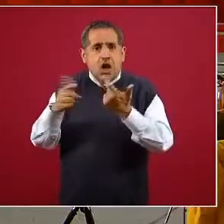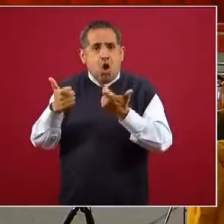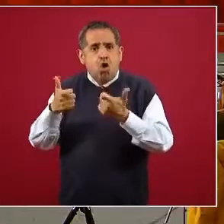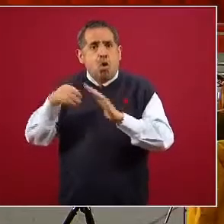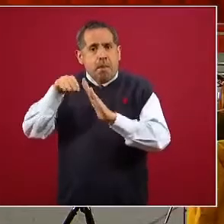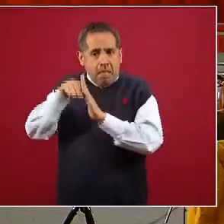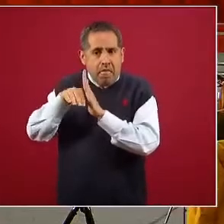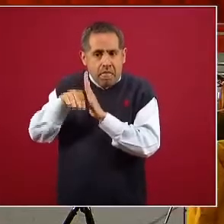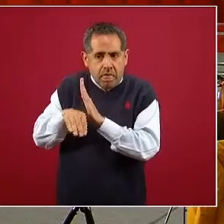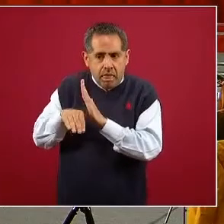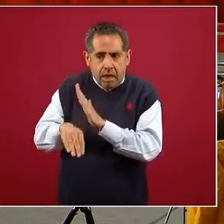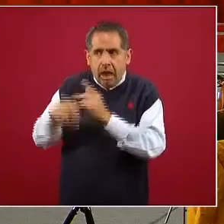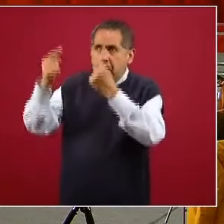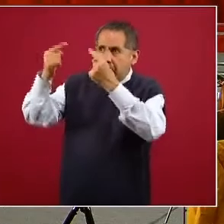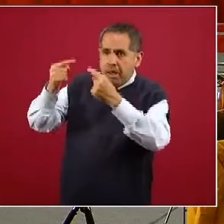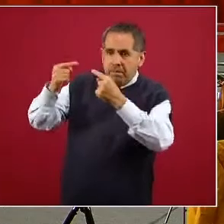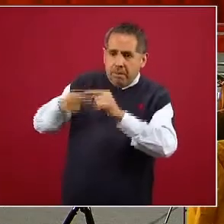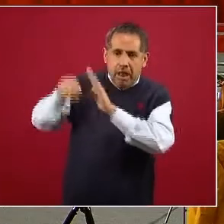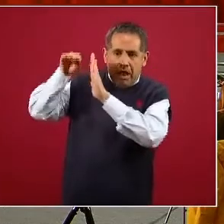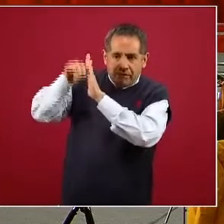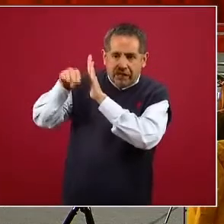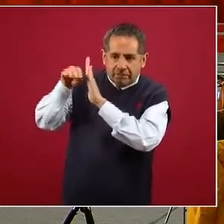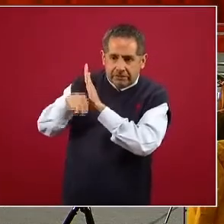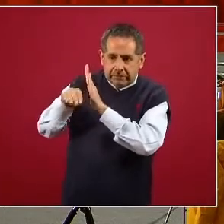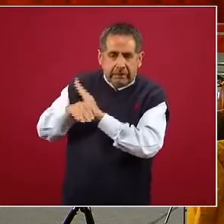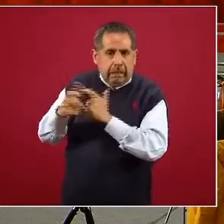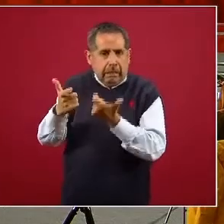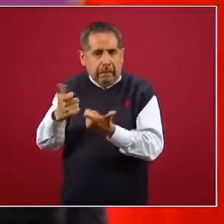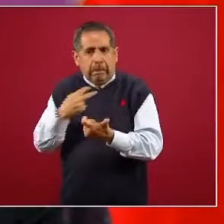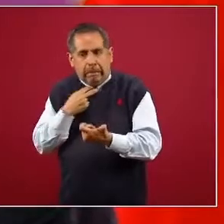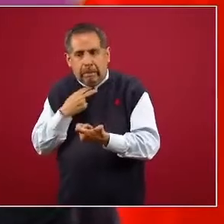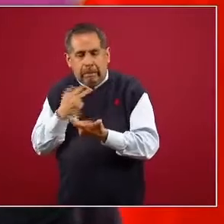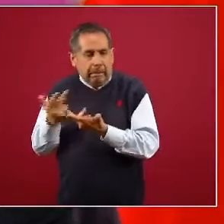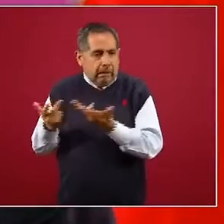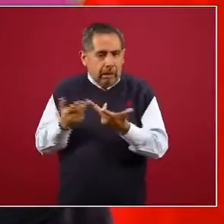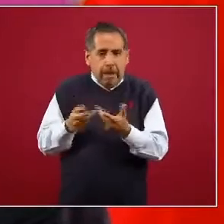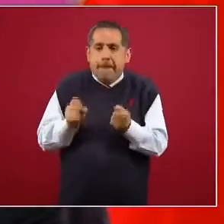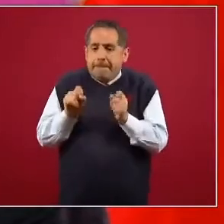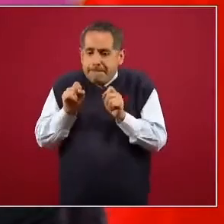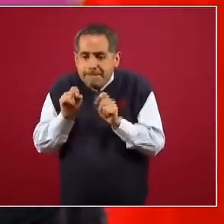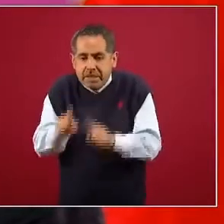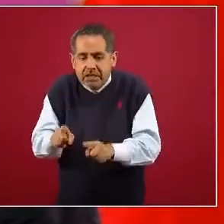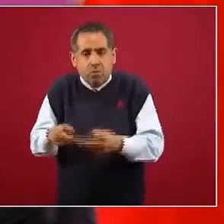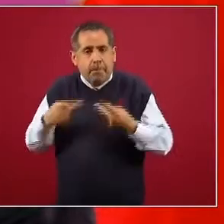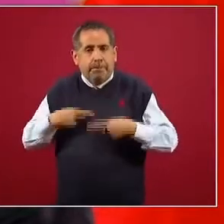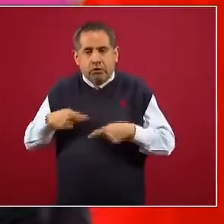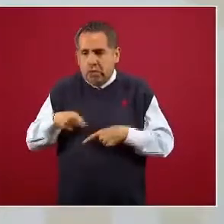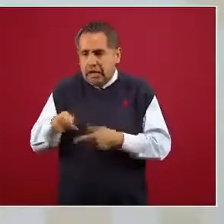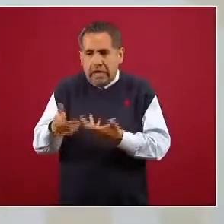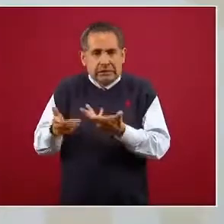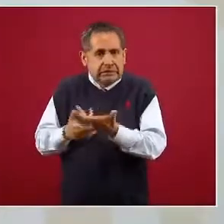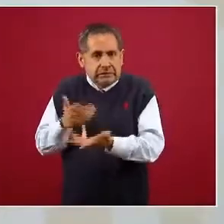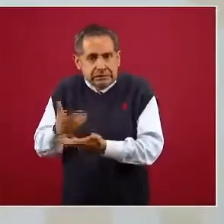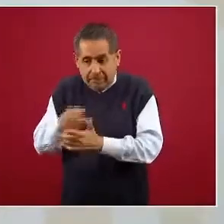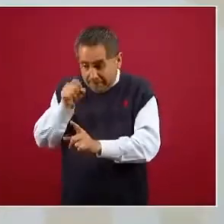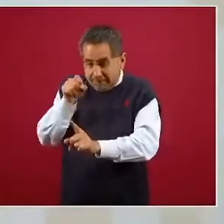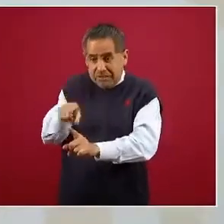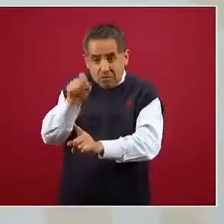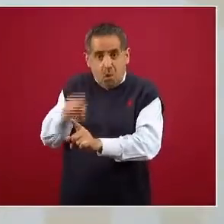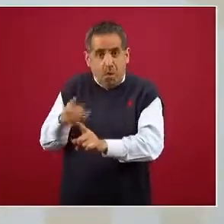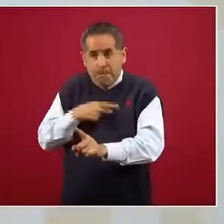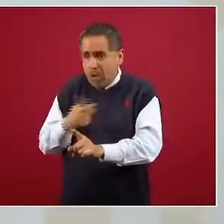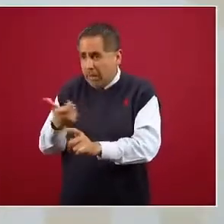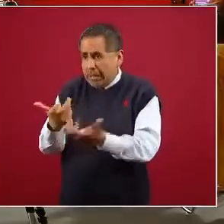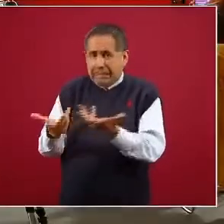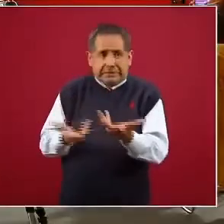estos efectos secundarios, efectos adversos, pueden llevar también a daños graves de las personas,